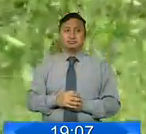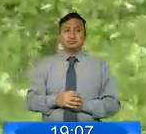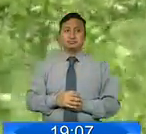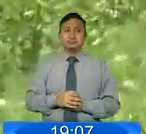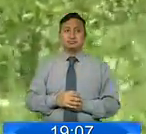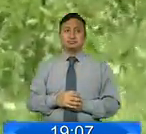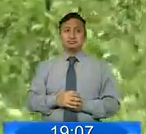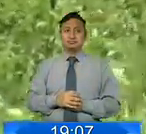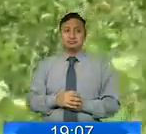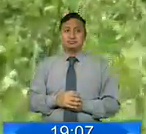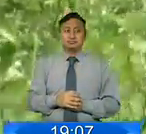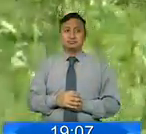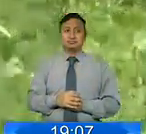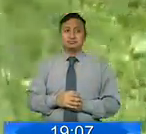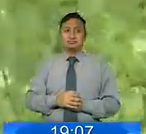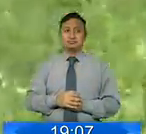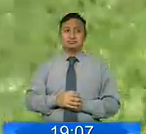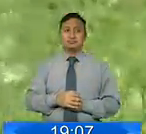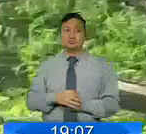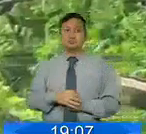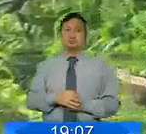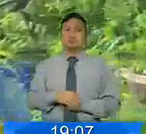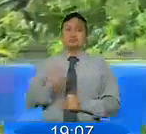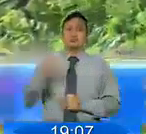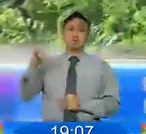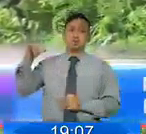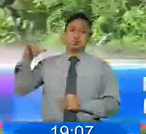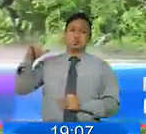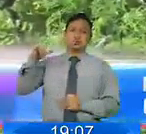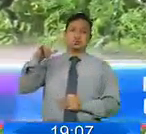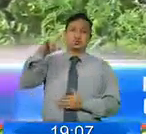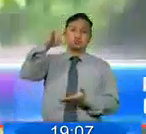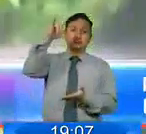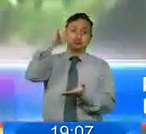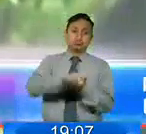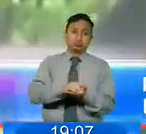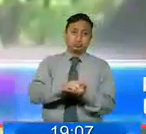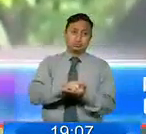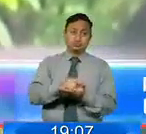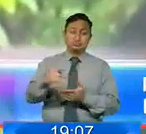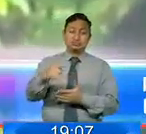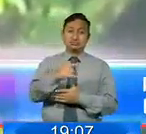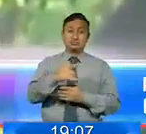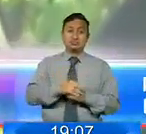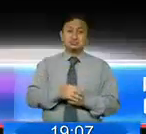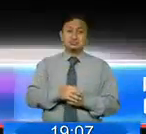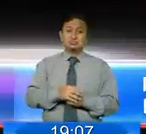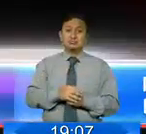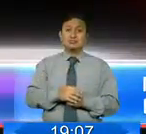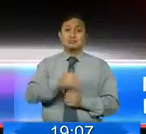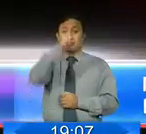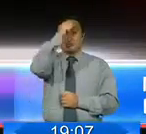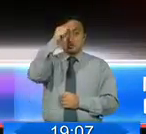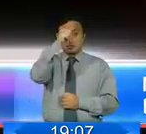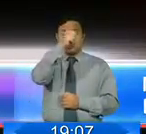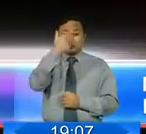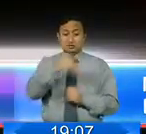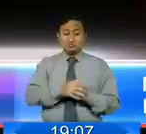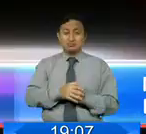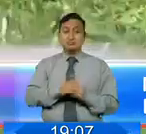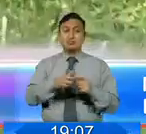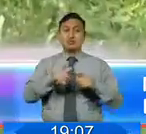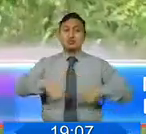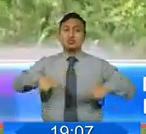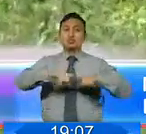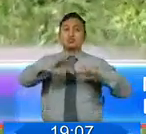investigaciones cargada con un alijo de droga as fue como intentó despegar la narcoavioneta que se estrelló este domingo con el alcaloide en una zona